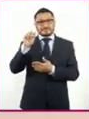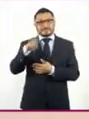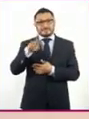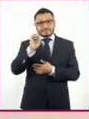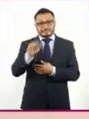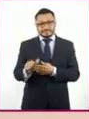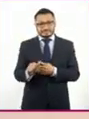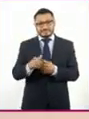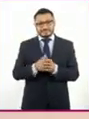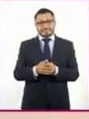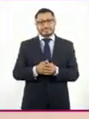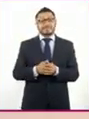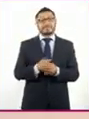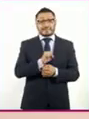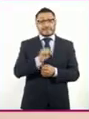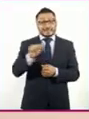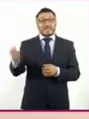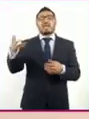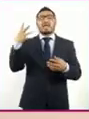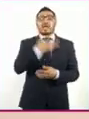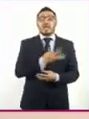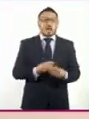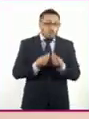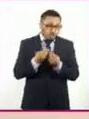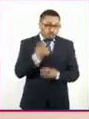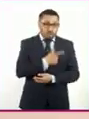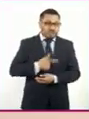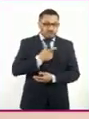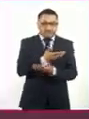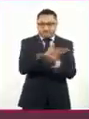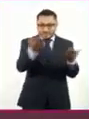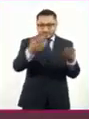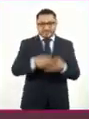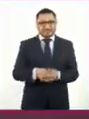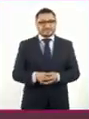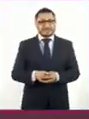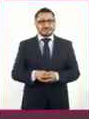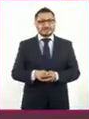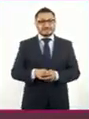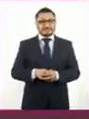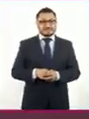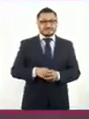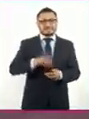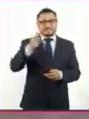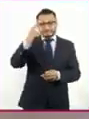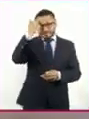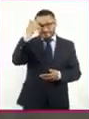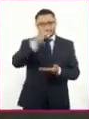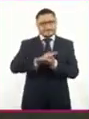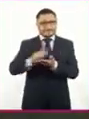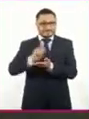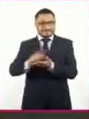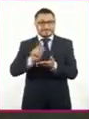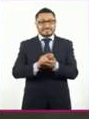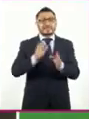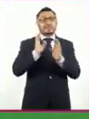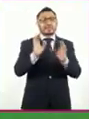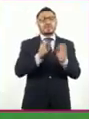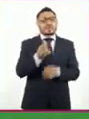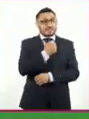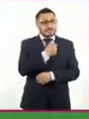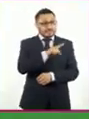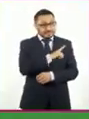un placer compartir este espacio creado para ustedes. Recuerden sus hábitos de limpieza para el cuidado de su